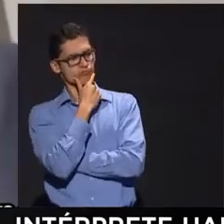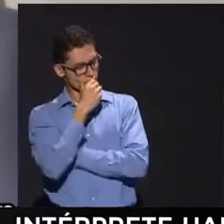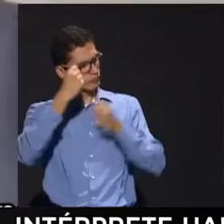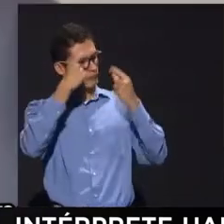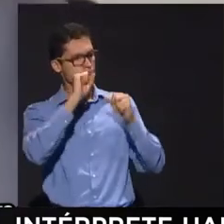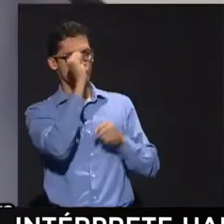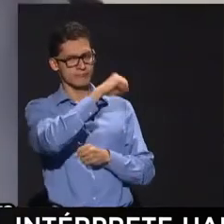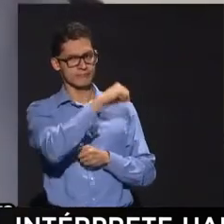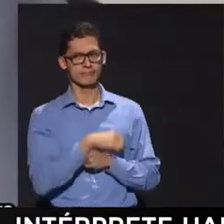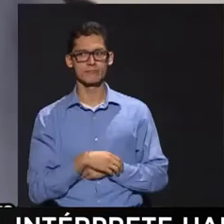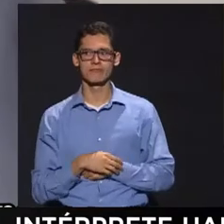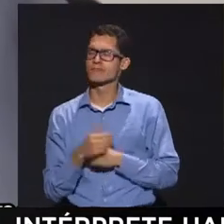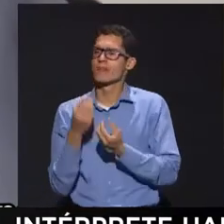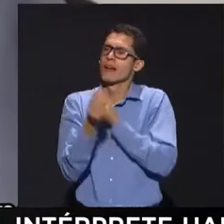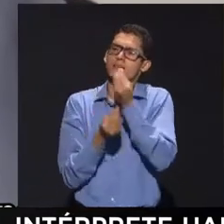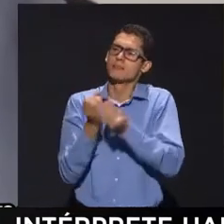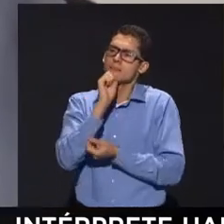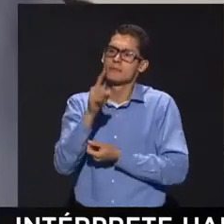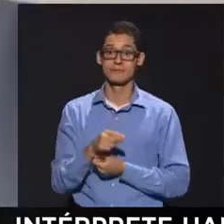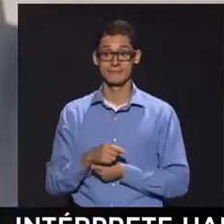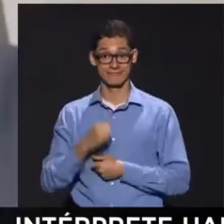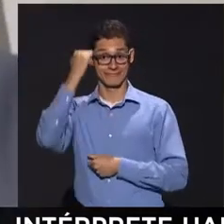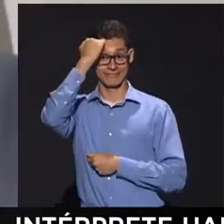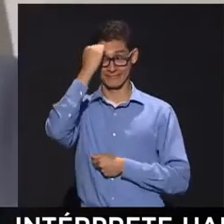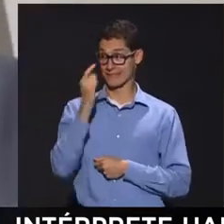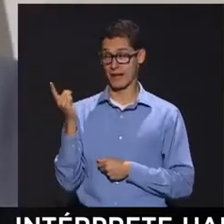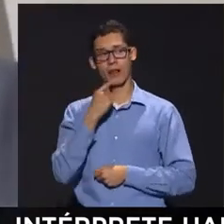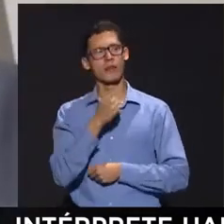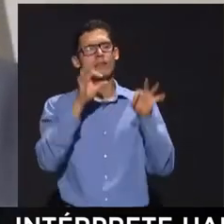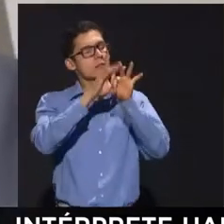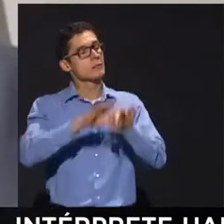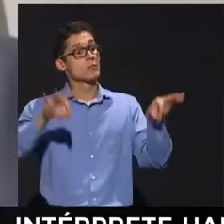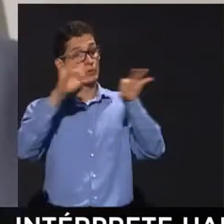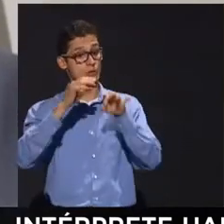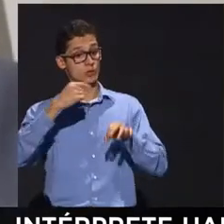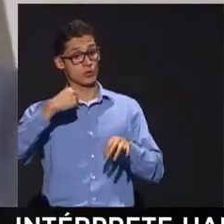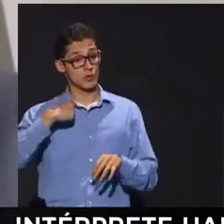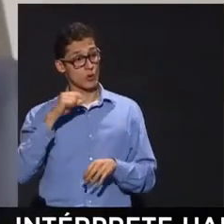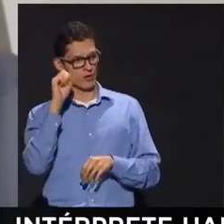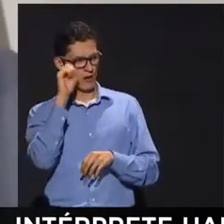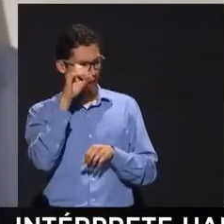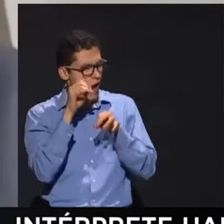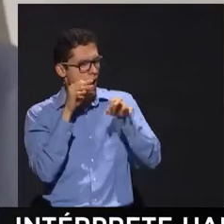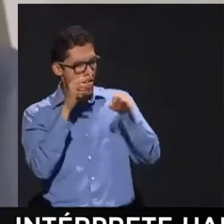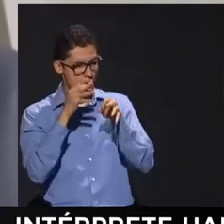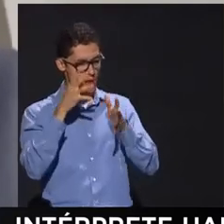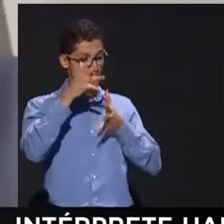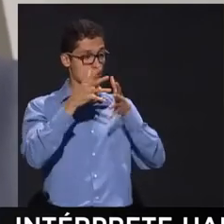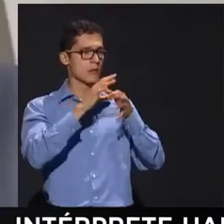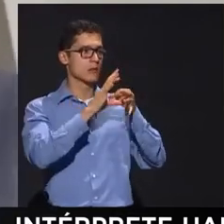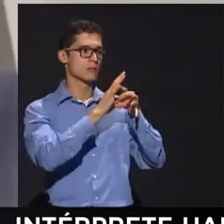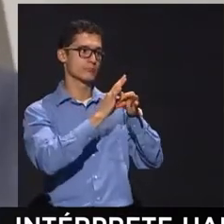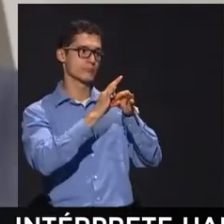dialogar? Un discurso debe estructurar como primer requisito coherencia, o sea, que de unas premisas se sigan